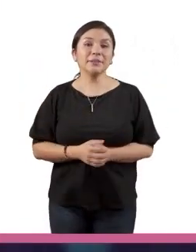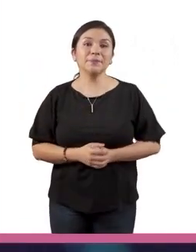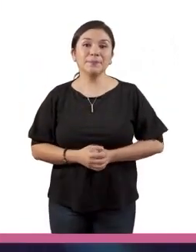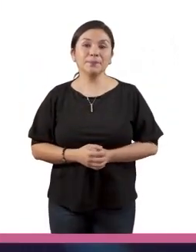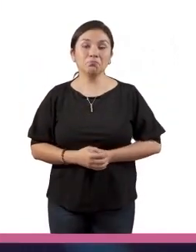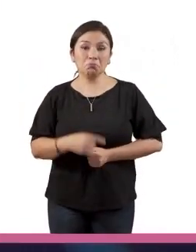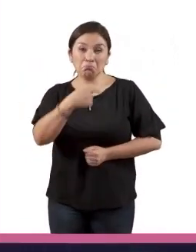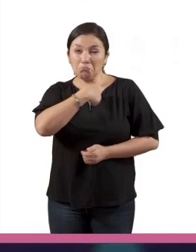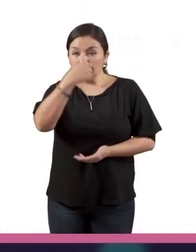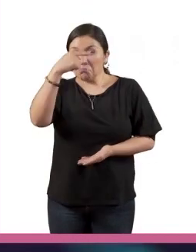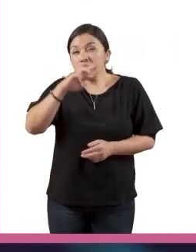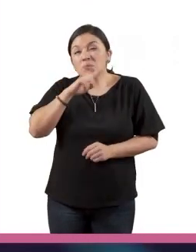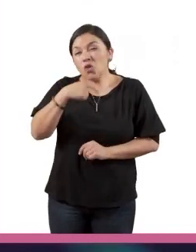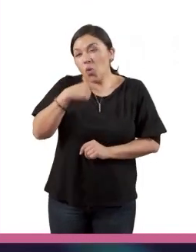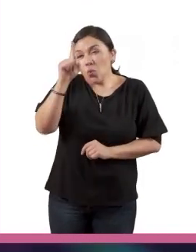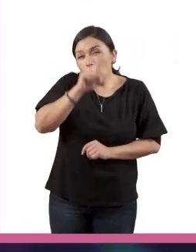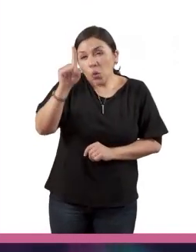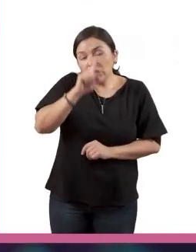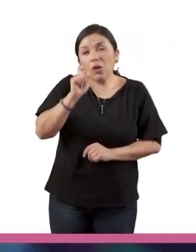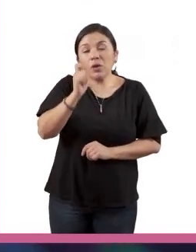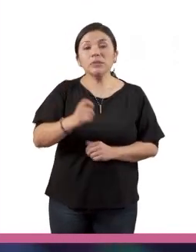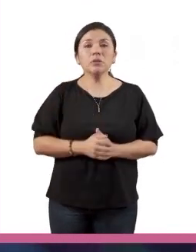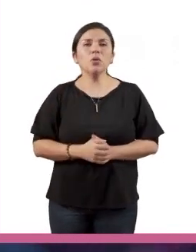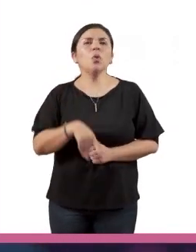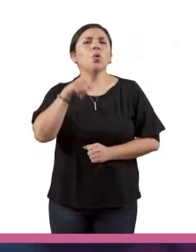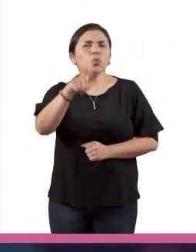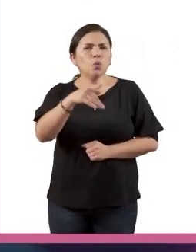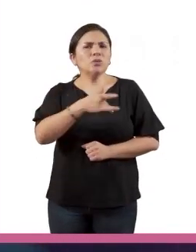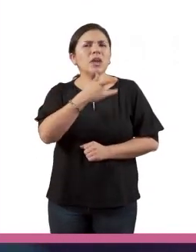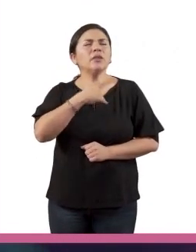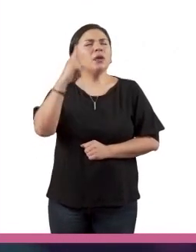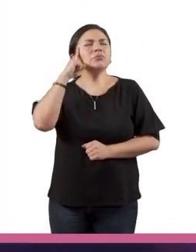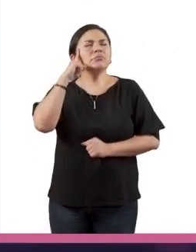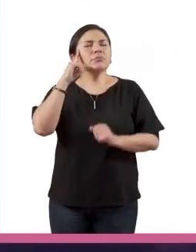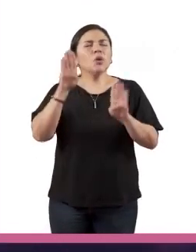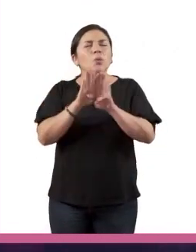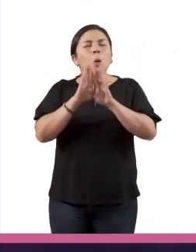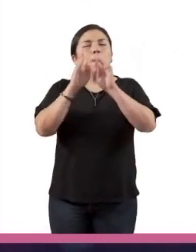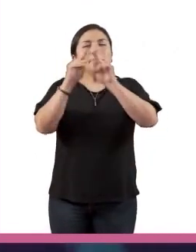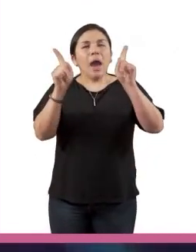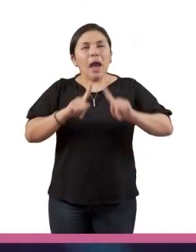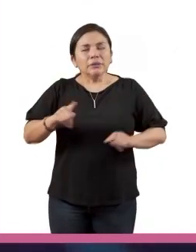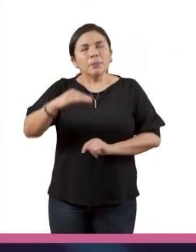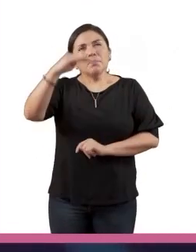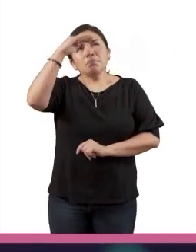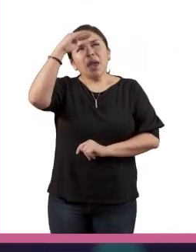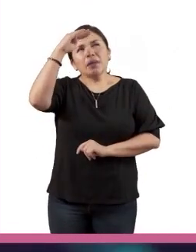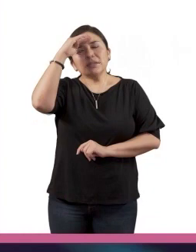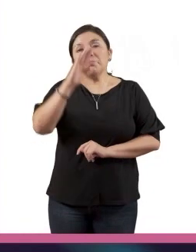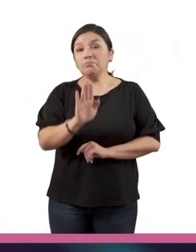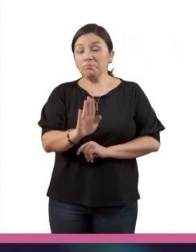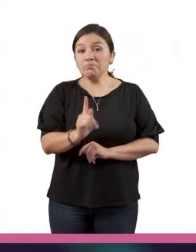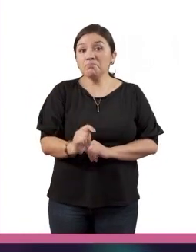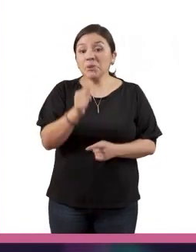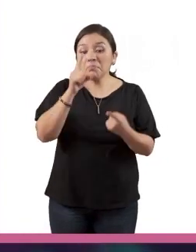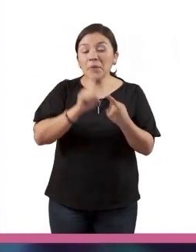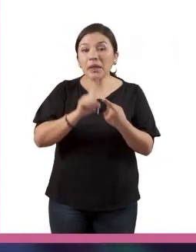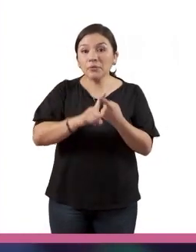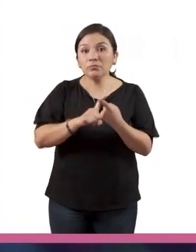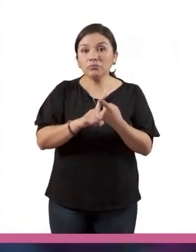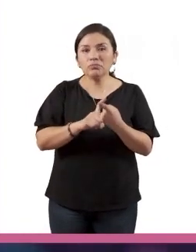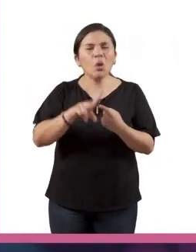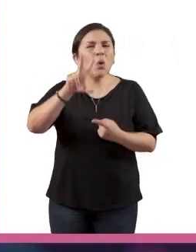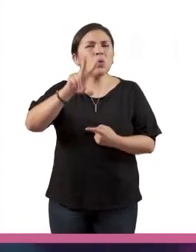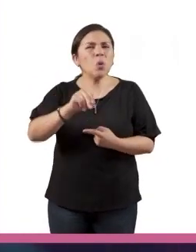escuchar y ayudar en lo posible para la realización de ese sueño. Yo lo que le recomiendo a los chavos es que puedan tener